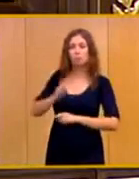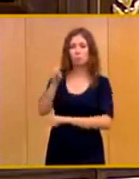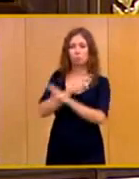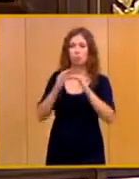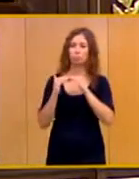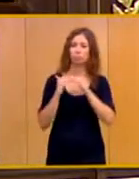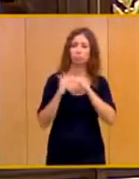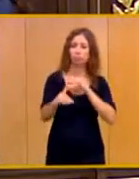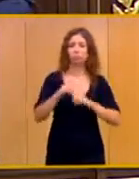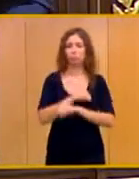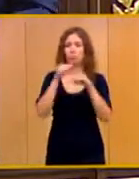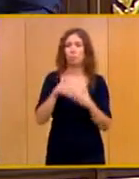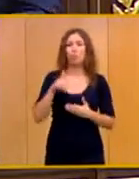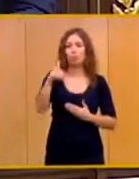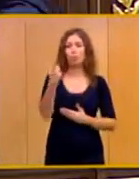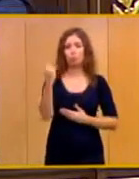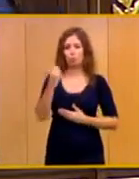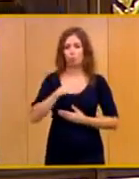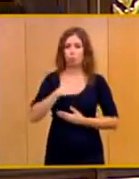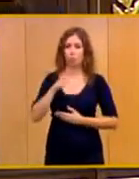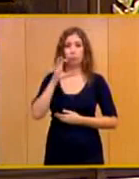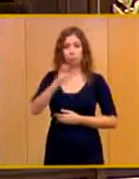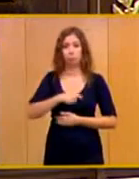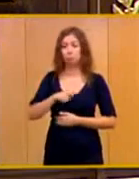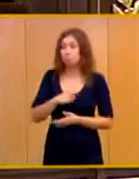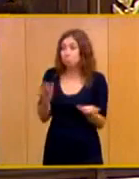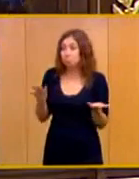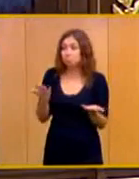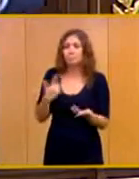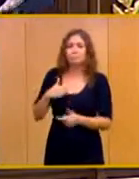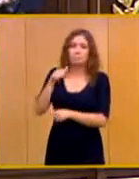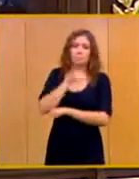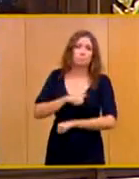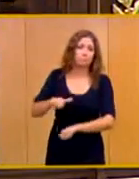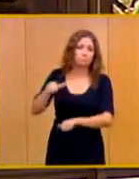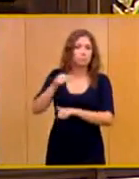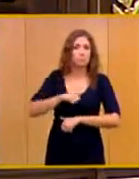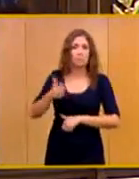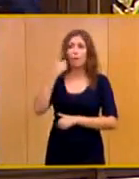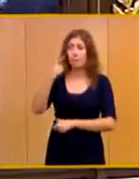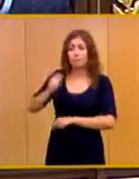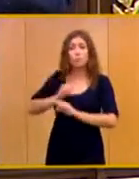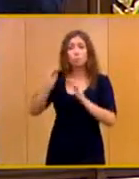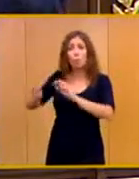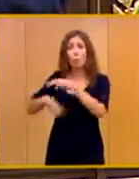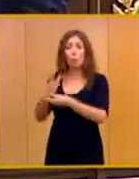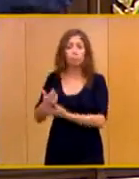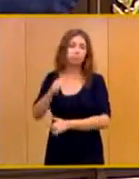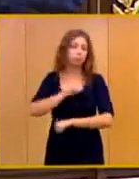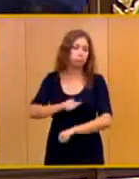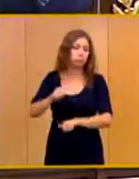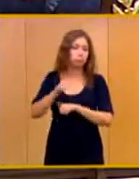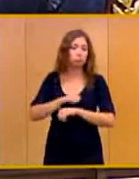el futuro fiscal de nuestro país. Hemos esperado a sus reformas, incluso en algún momento, y a sus políticas